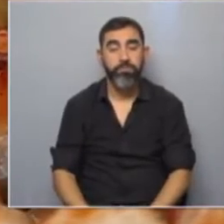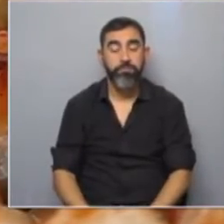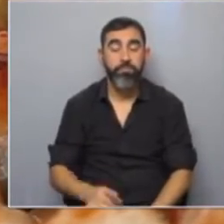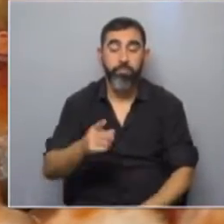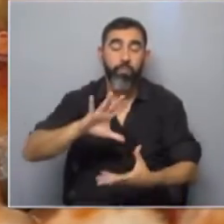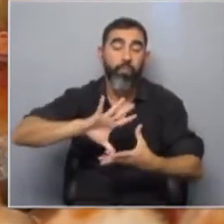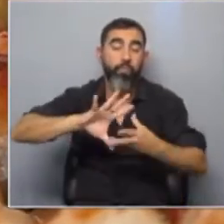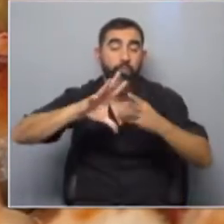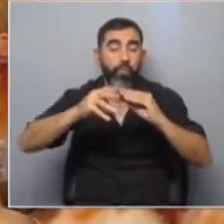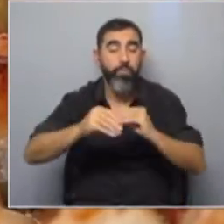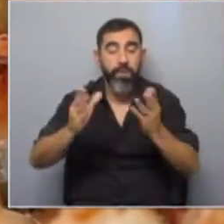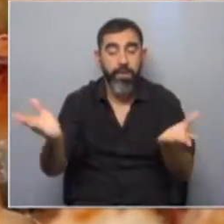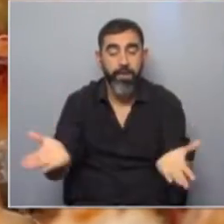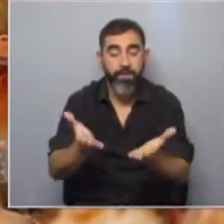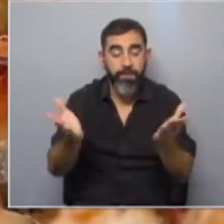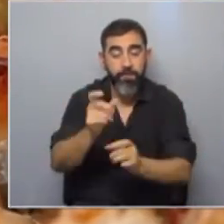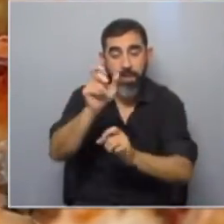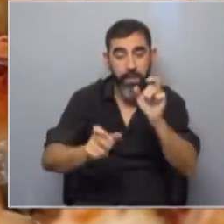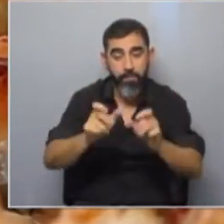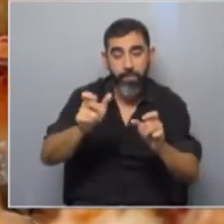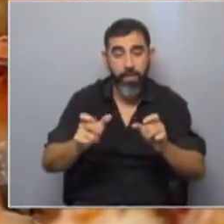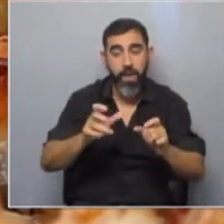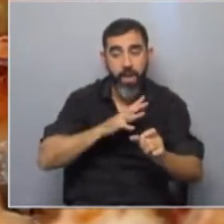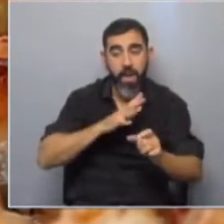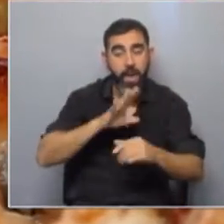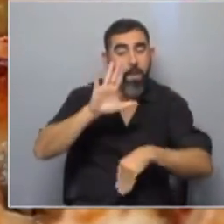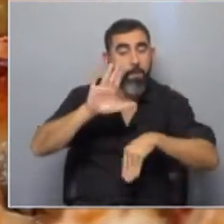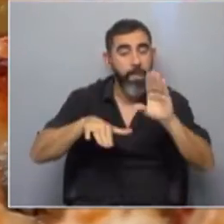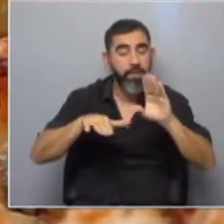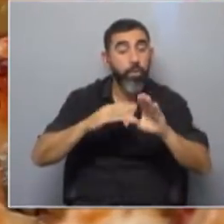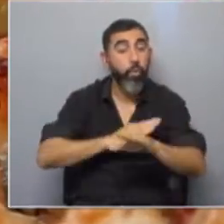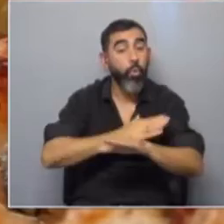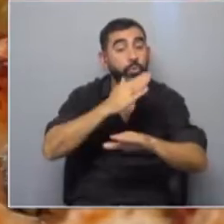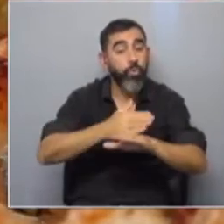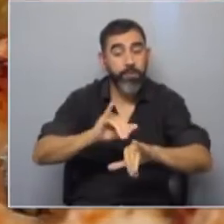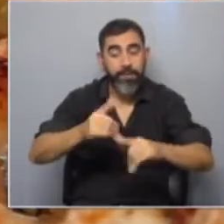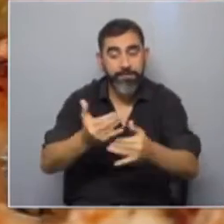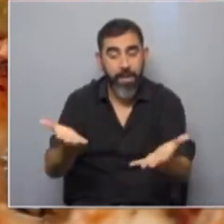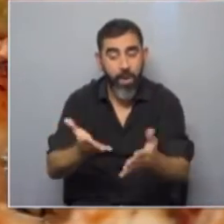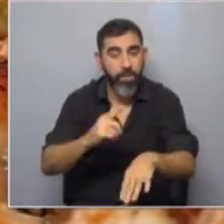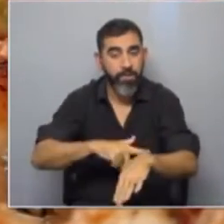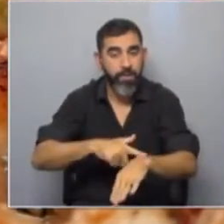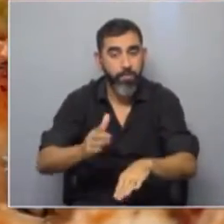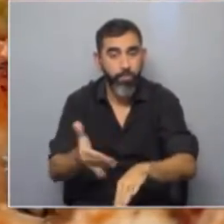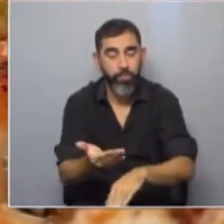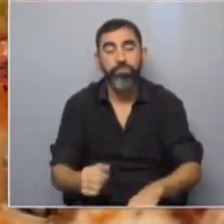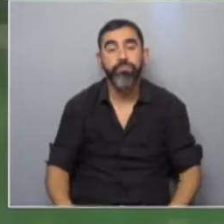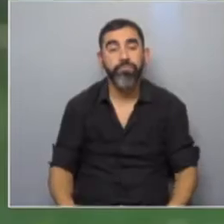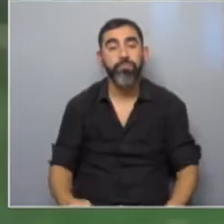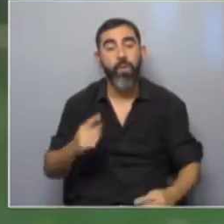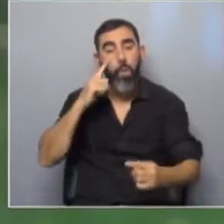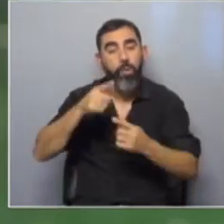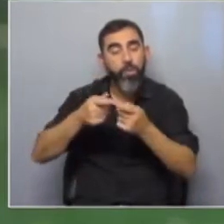una forma de incentivar también a las personas que tienden a orientarse más en las consecuencias más inmediatas. Un poco lo que buscó